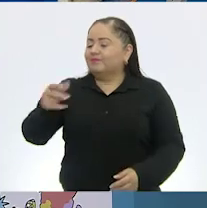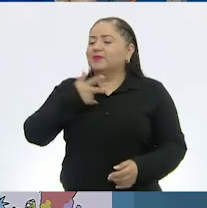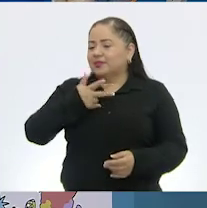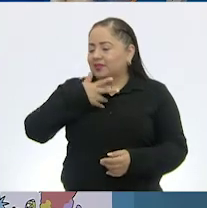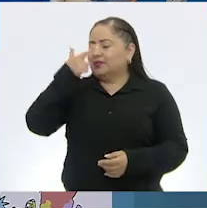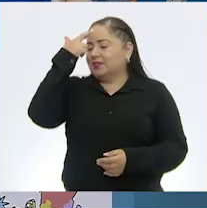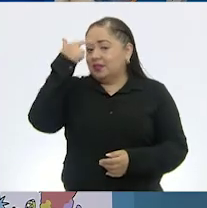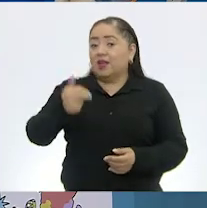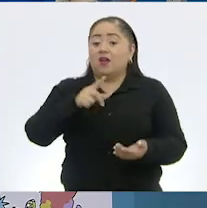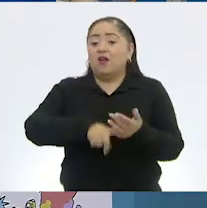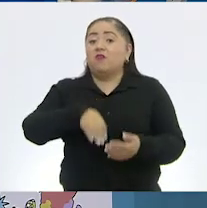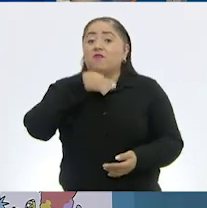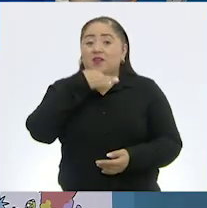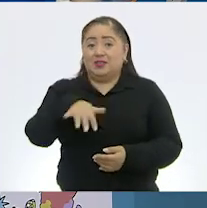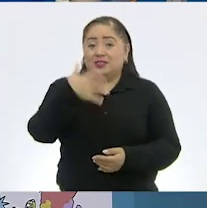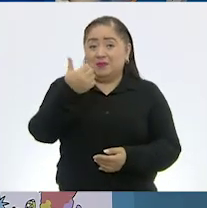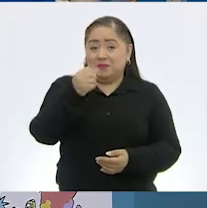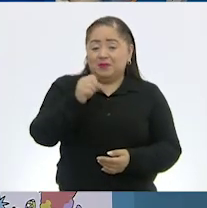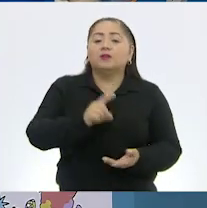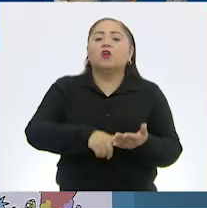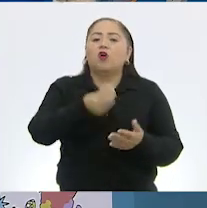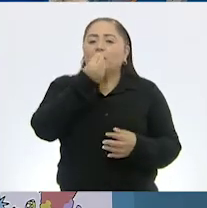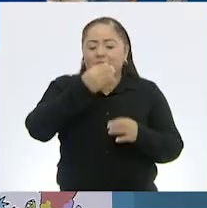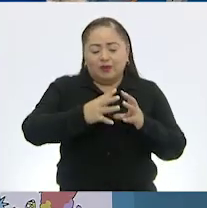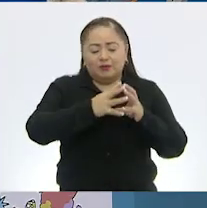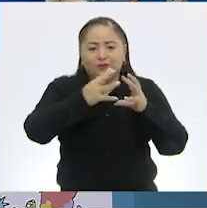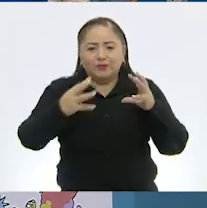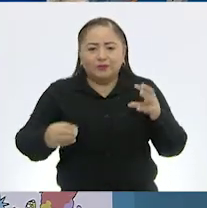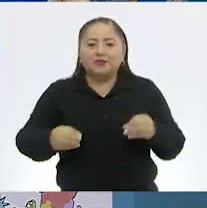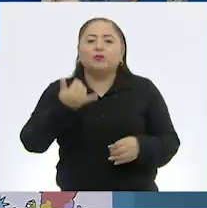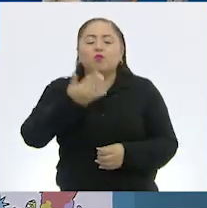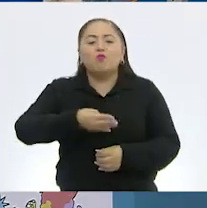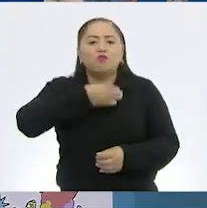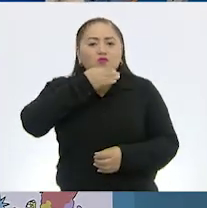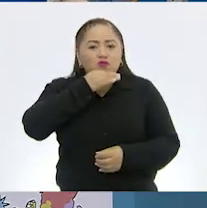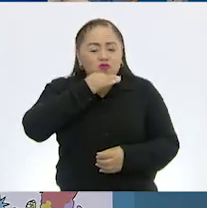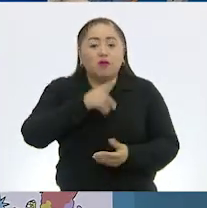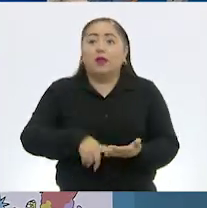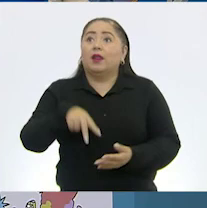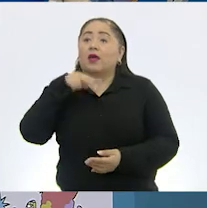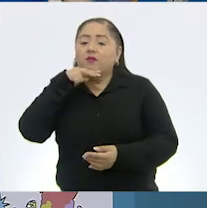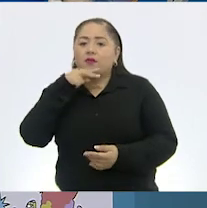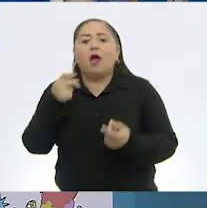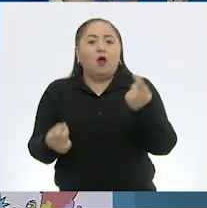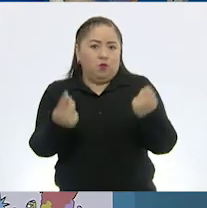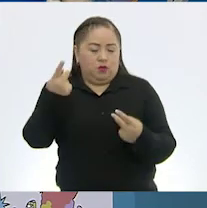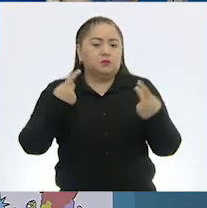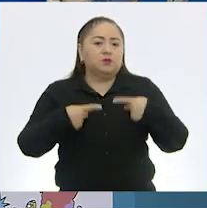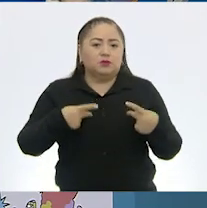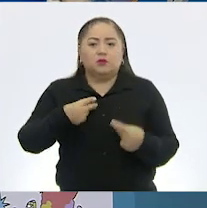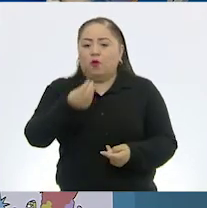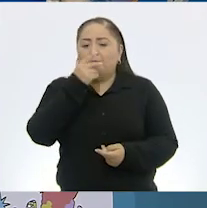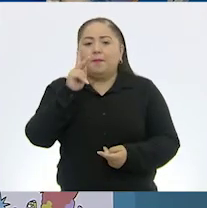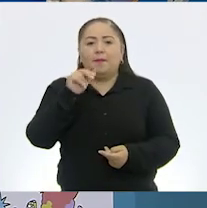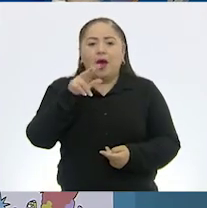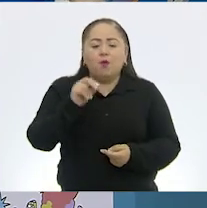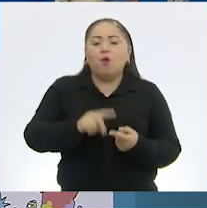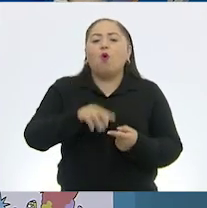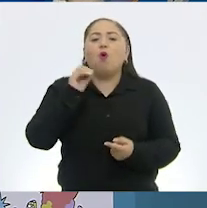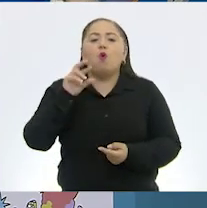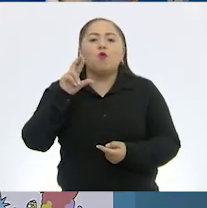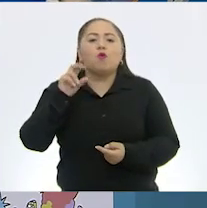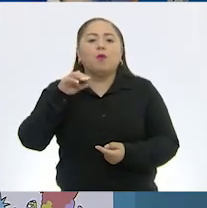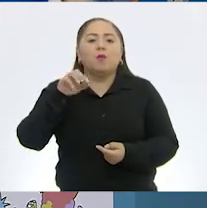razón. En las fiestas patrias comemos chiles en nogada y pozole. Sí. En Navidad, algunas personas cenan pavo o